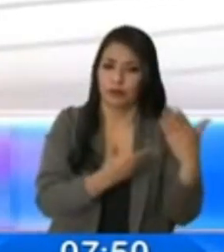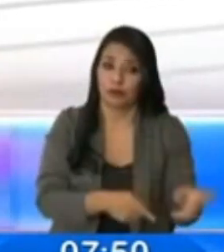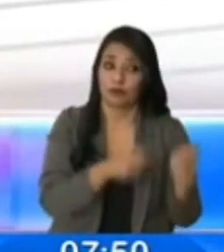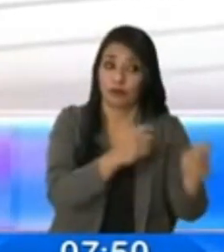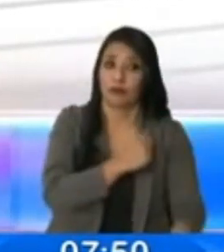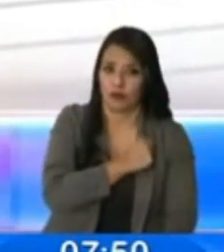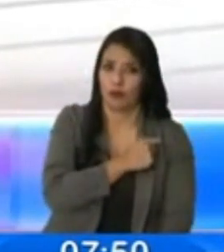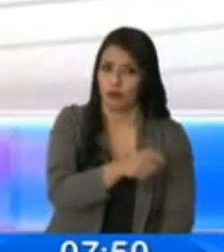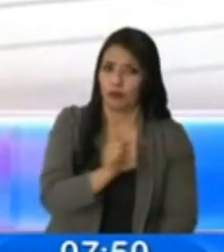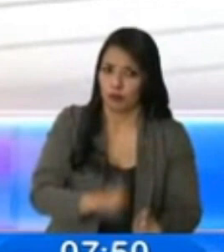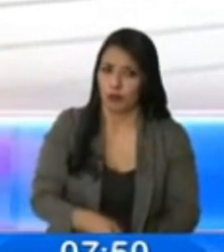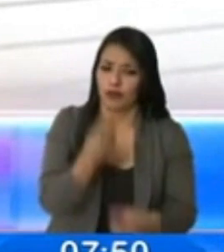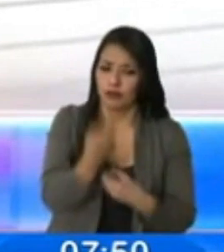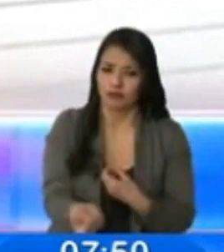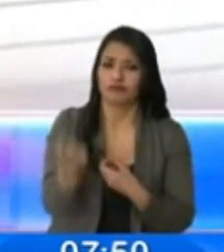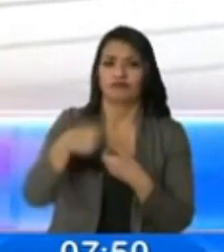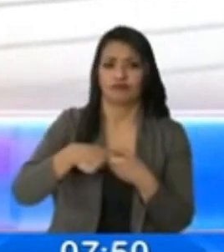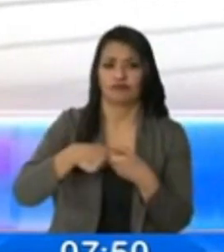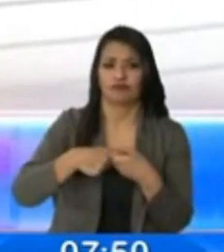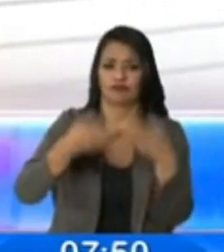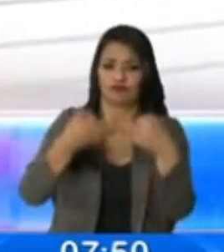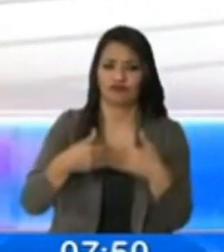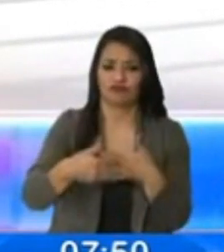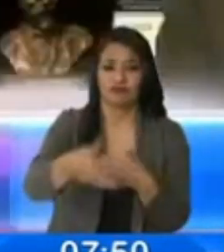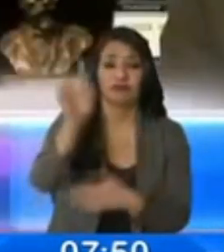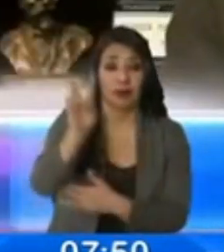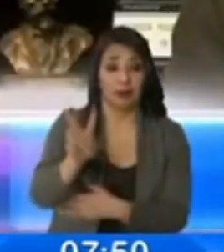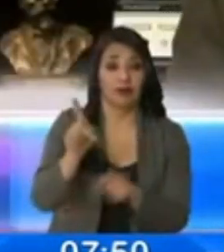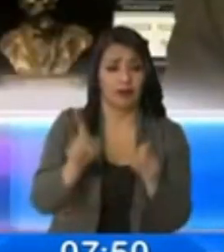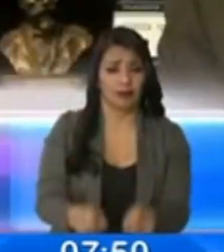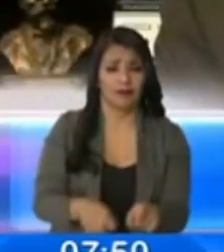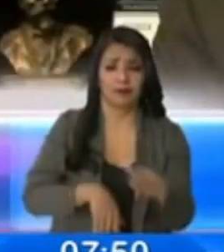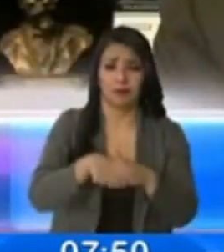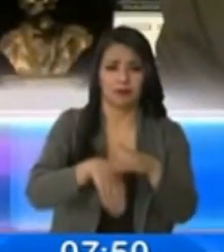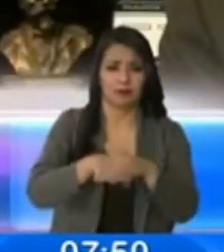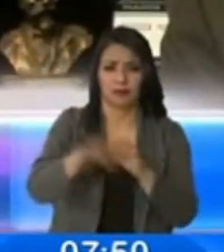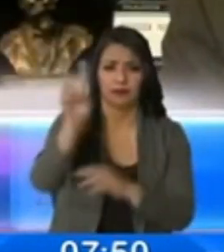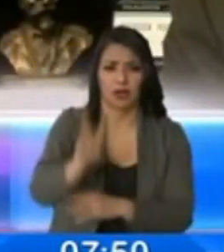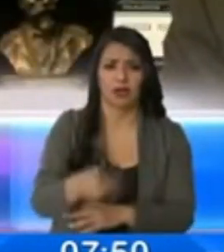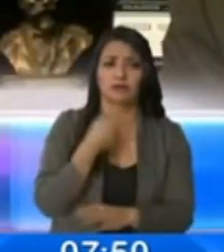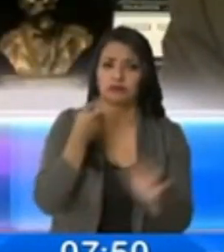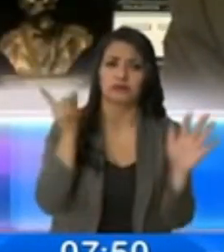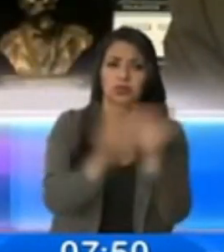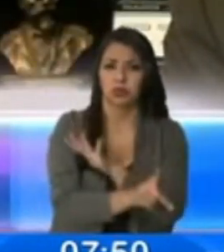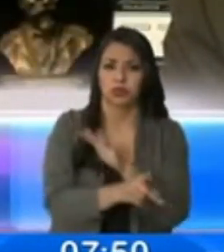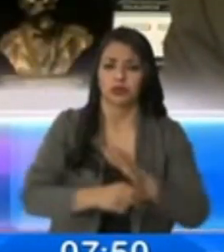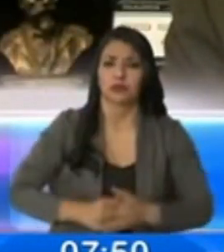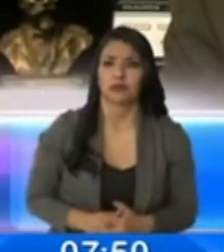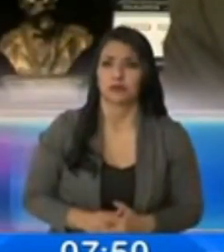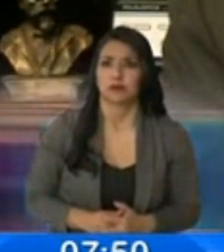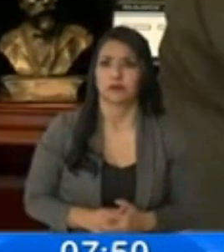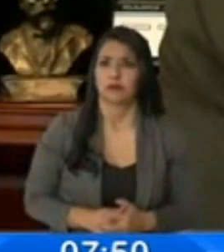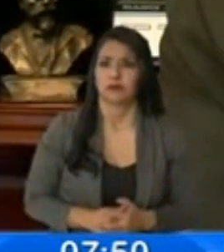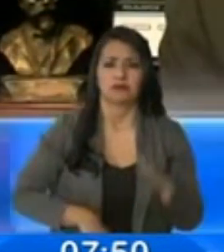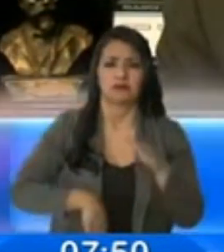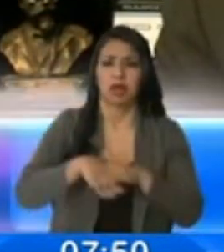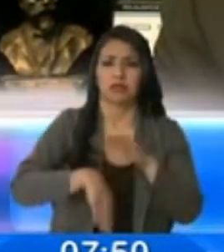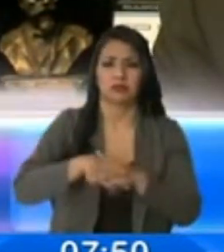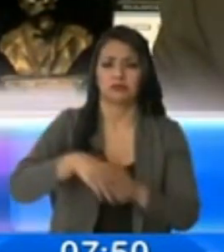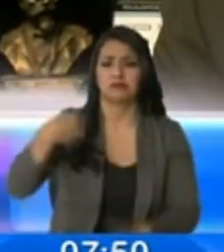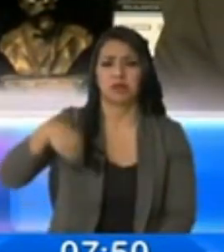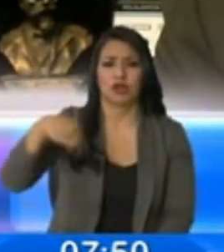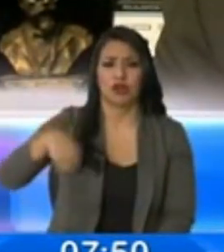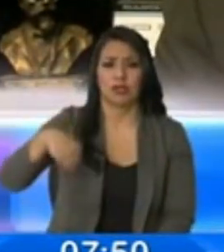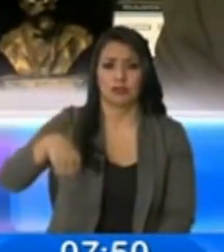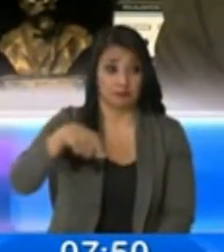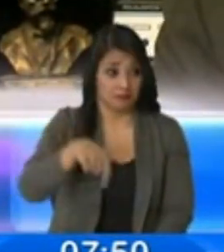para que se pueda concretar su reinscripción antes de este viernes. Y presentaremos la demanda como mucho el día miércoles de esta